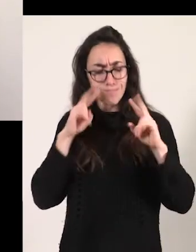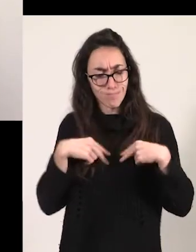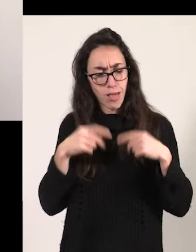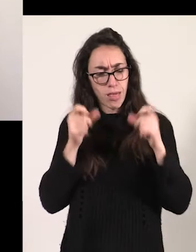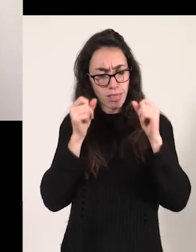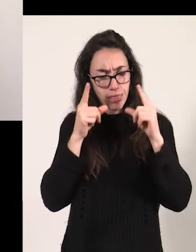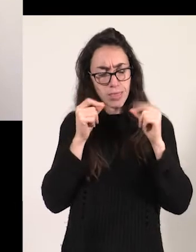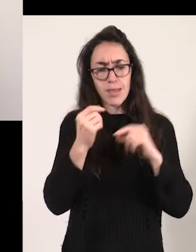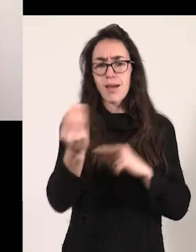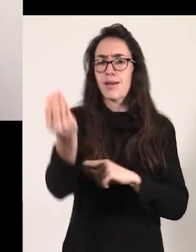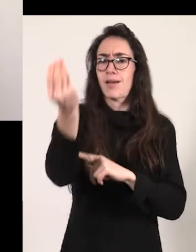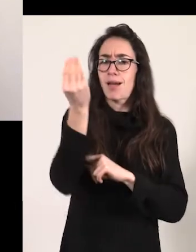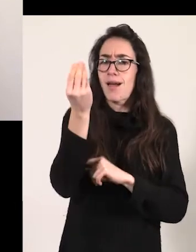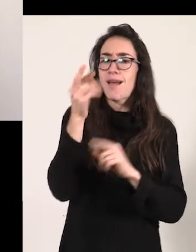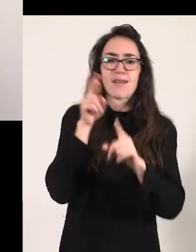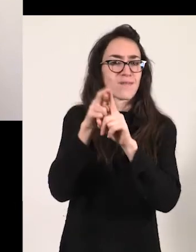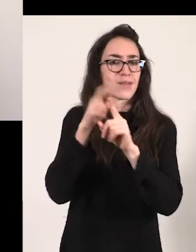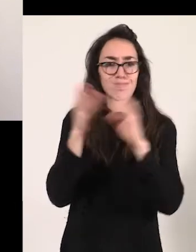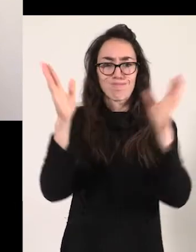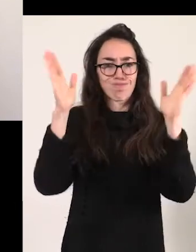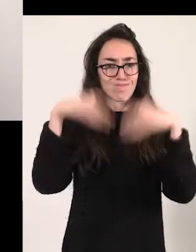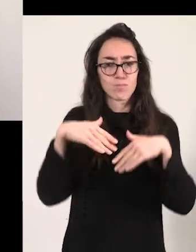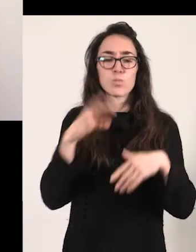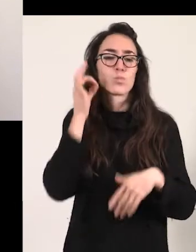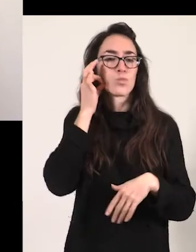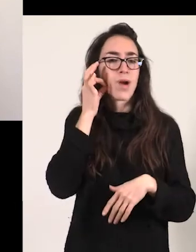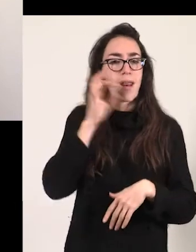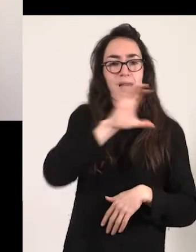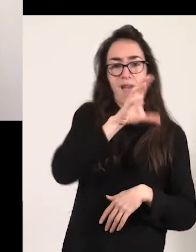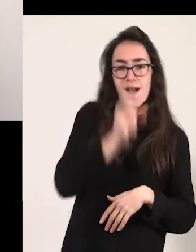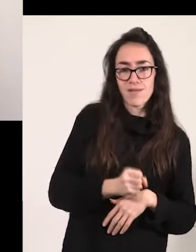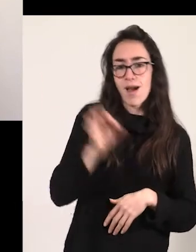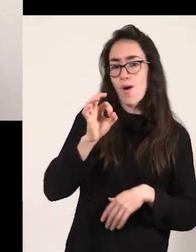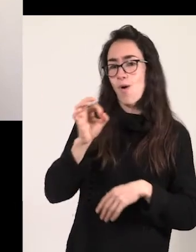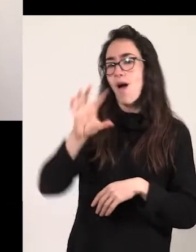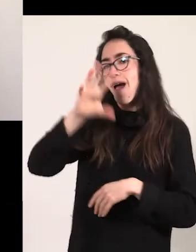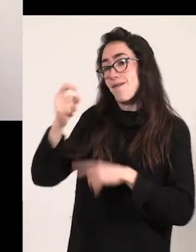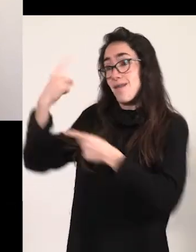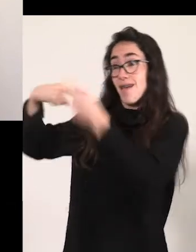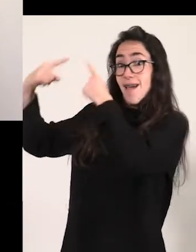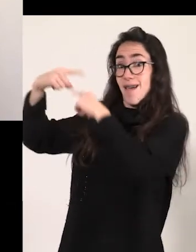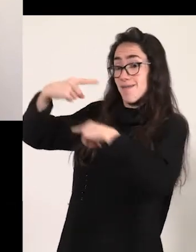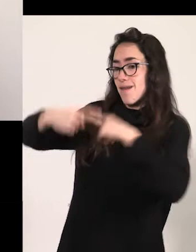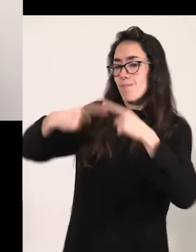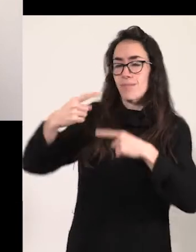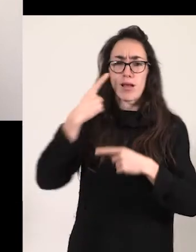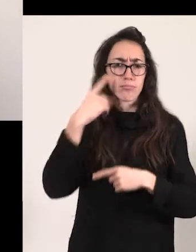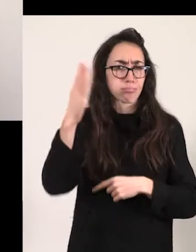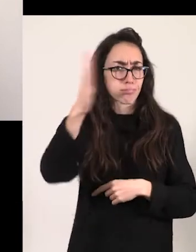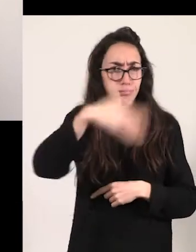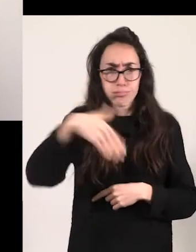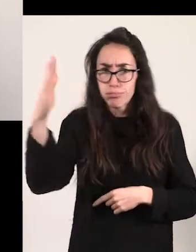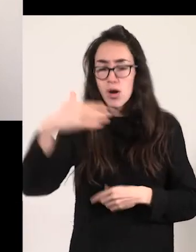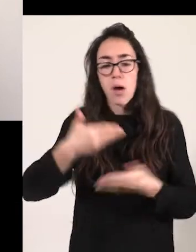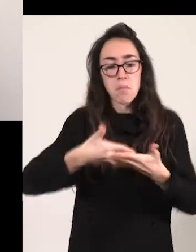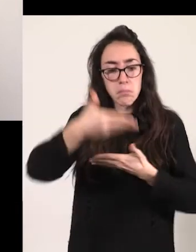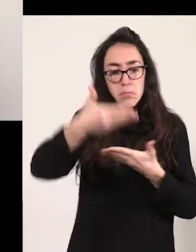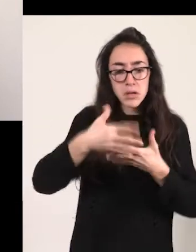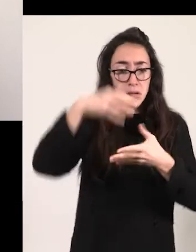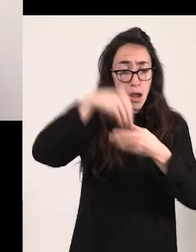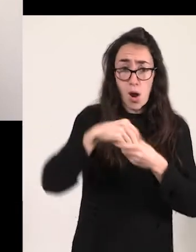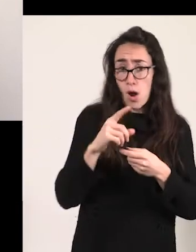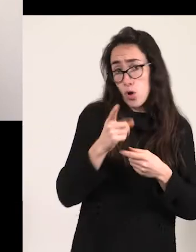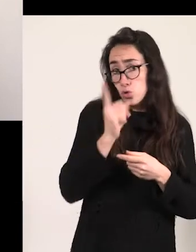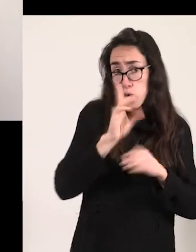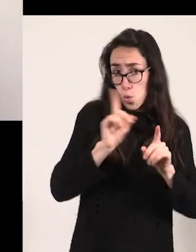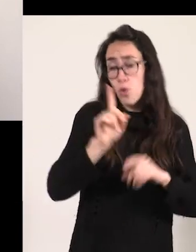he sido más consciente yo por lo menos de la falta de esos referentes. Están las mujeres africanas o afrodescendientes invisibilizadas, como hemos ido